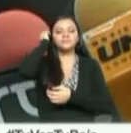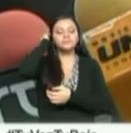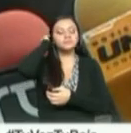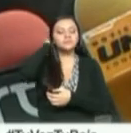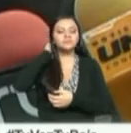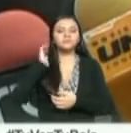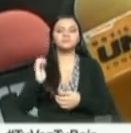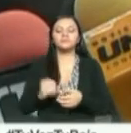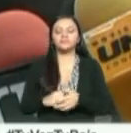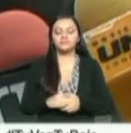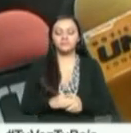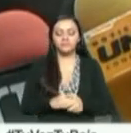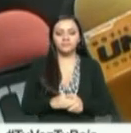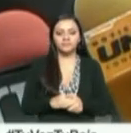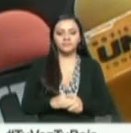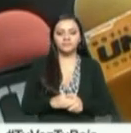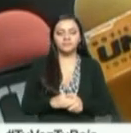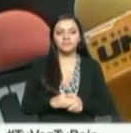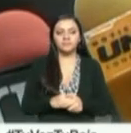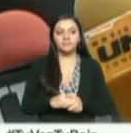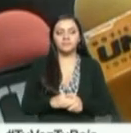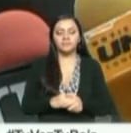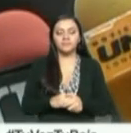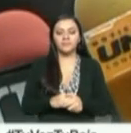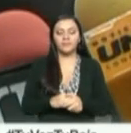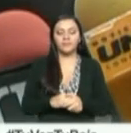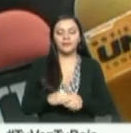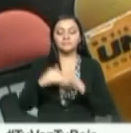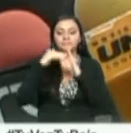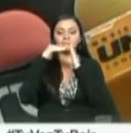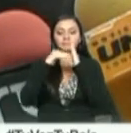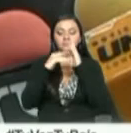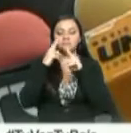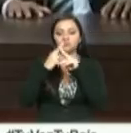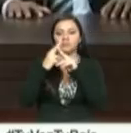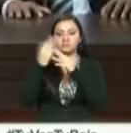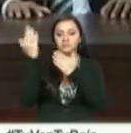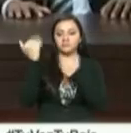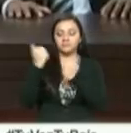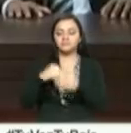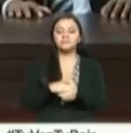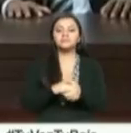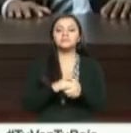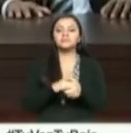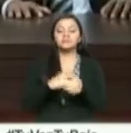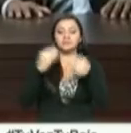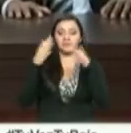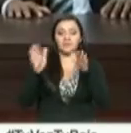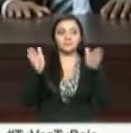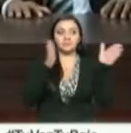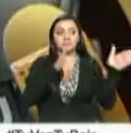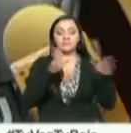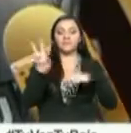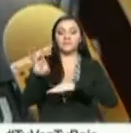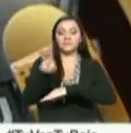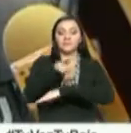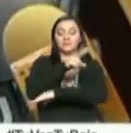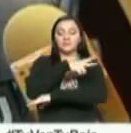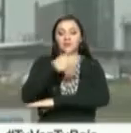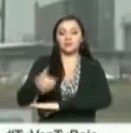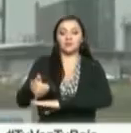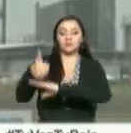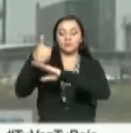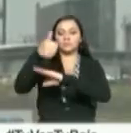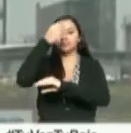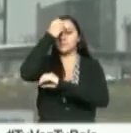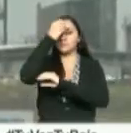envíen toda la información que ellos poseen y todos los nombres de los implicados. Por su parte, el fiscal general del Estado, Galo Chiriboga,